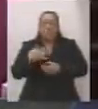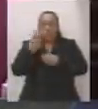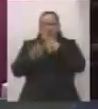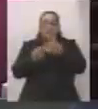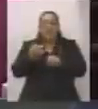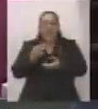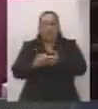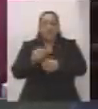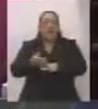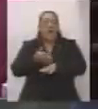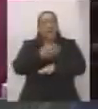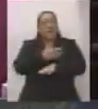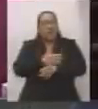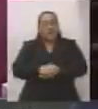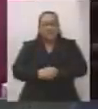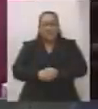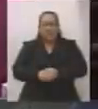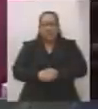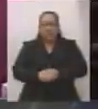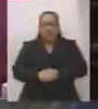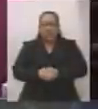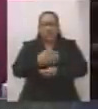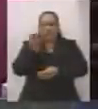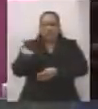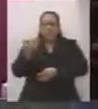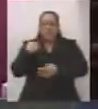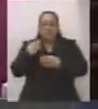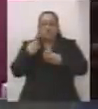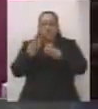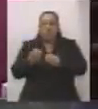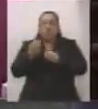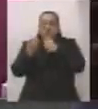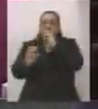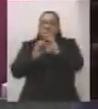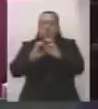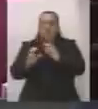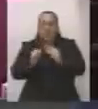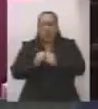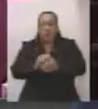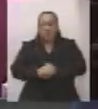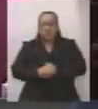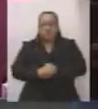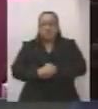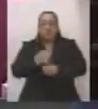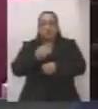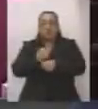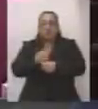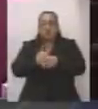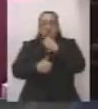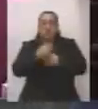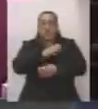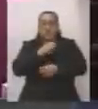he visitado varias veces antes, y allí he tenido la oportunidad de conversar con funcionarios del